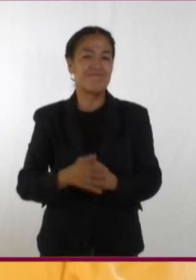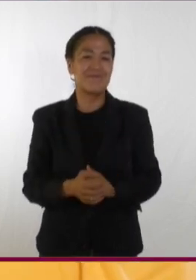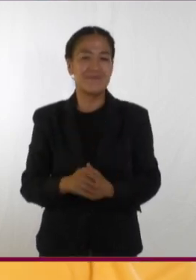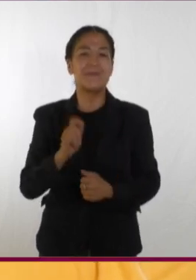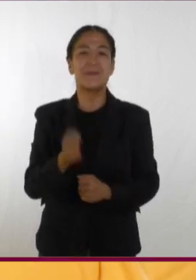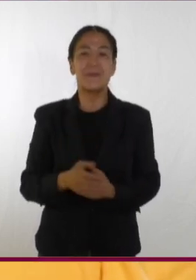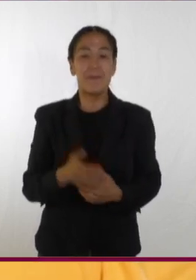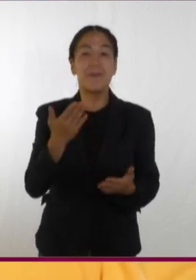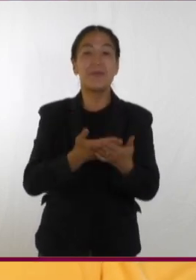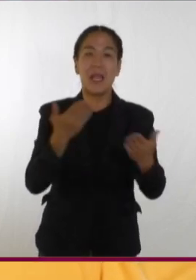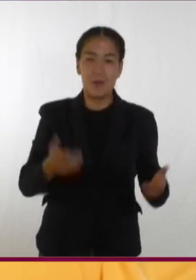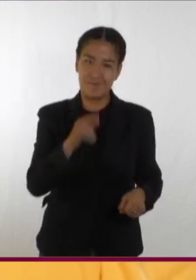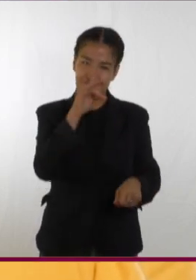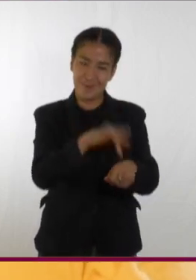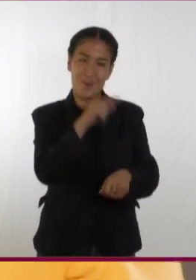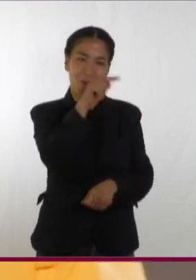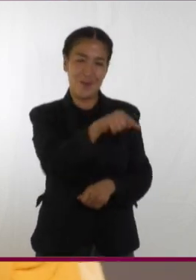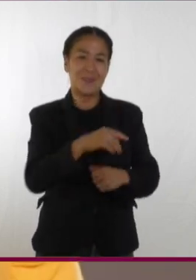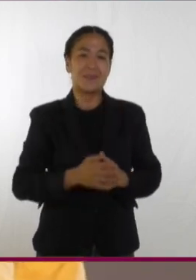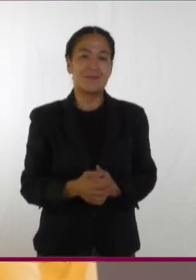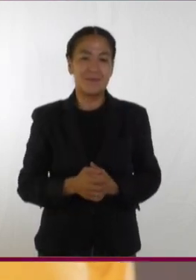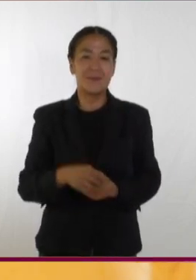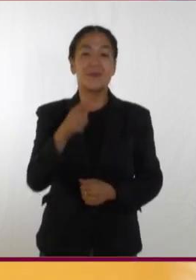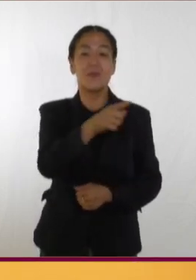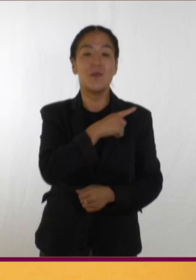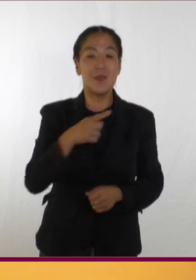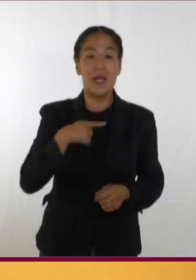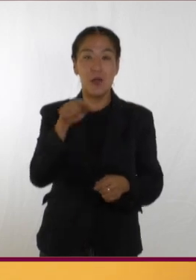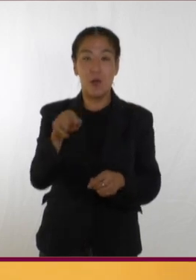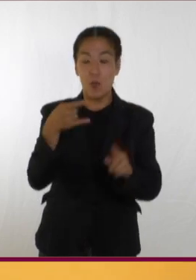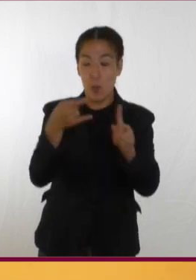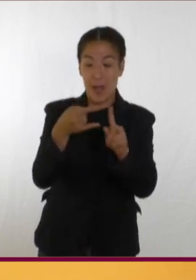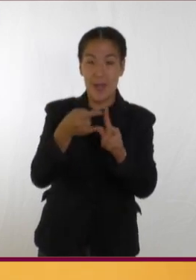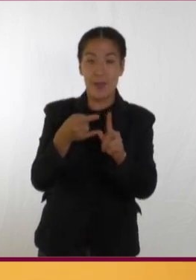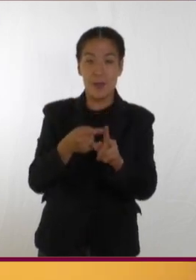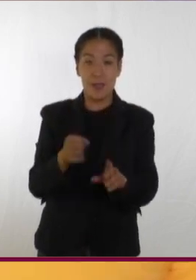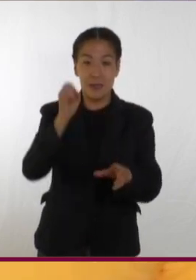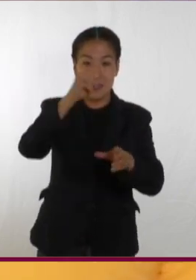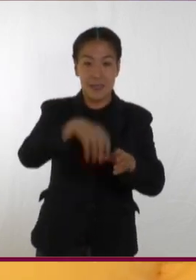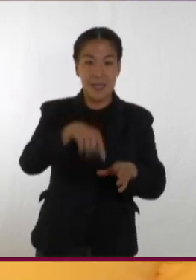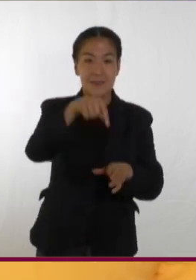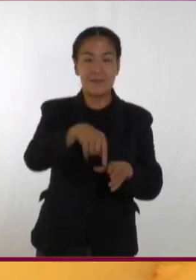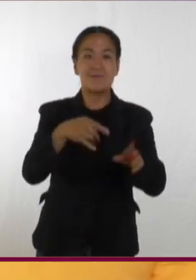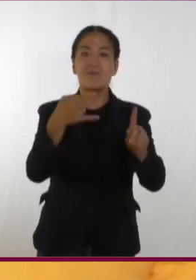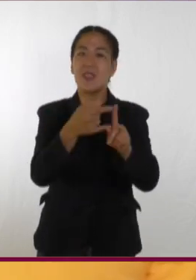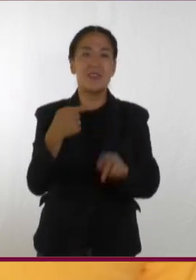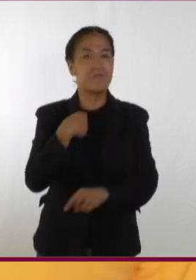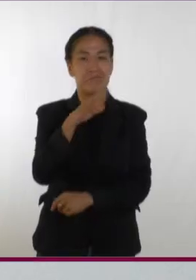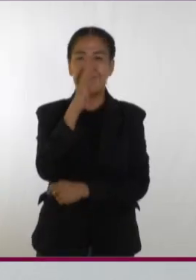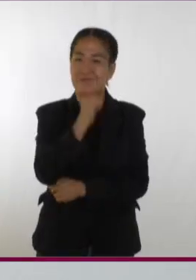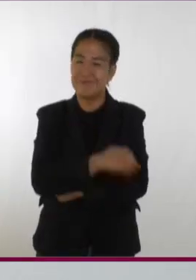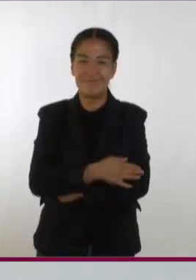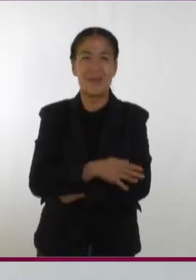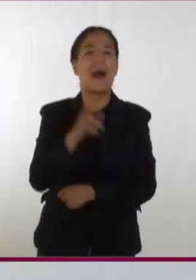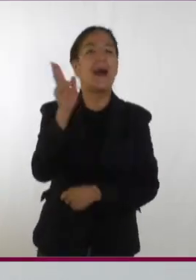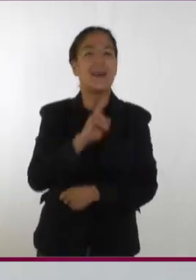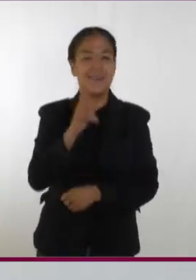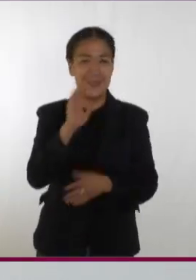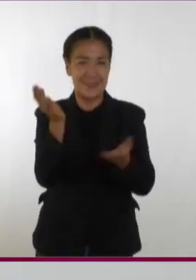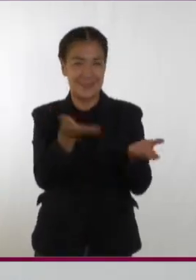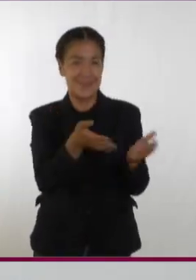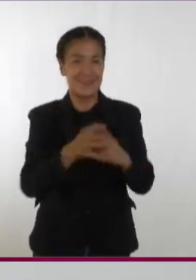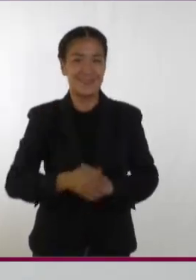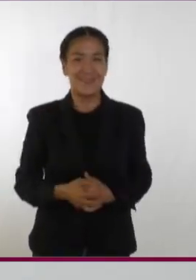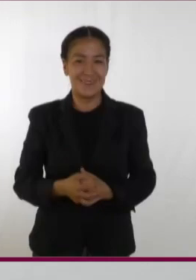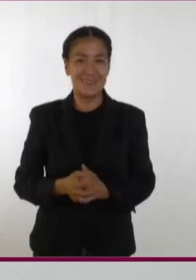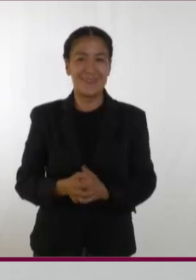y en buena onda, Ok. ahora es tu turno, ¿eh? Tienes Ok. que insertar este cuadrito en ese rectángulo porque no